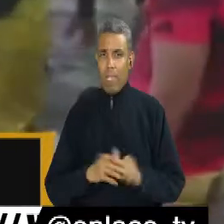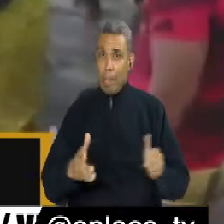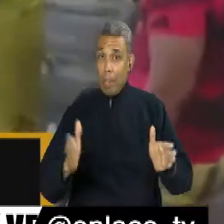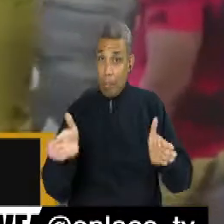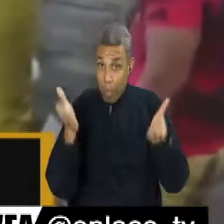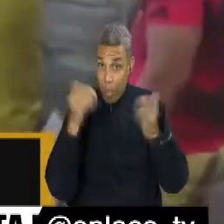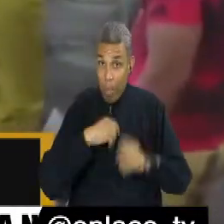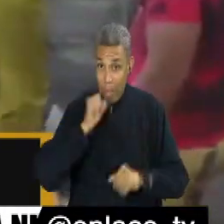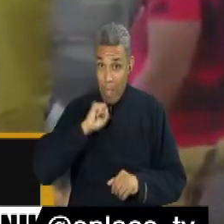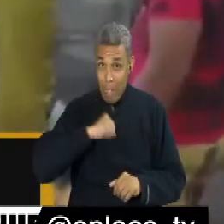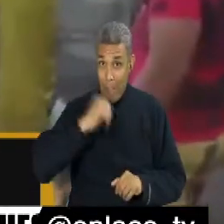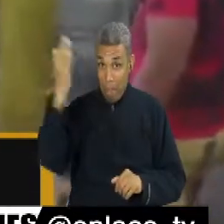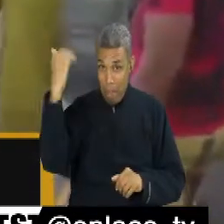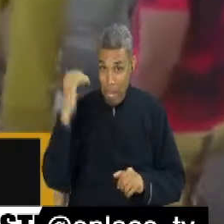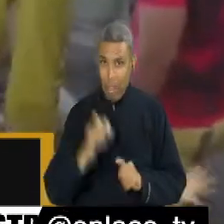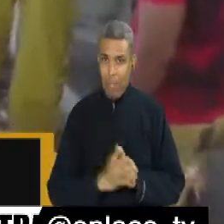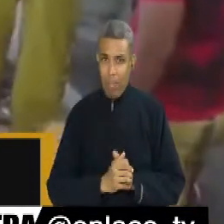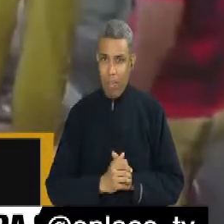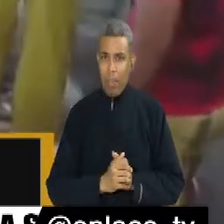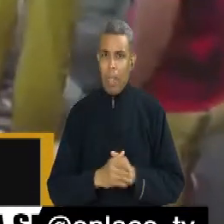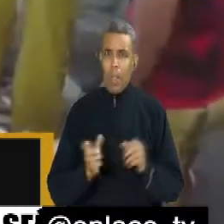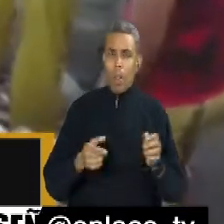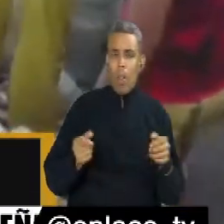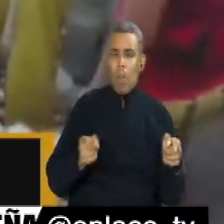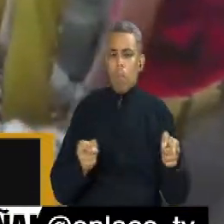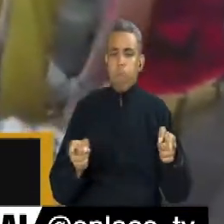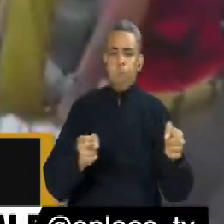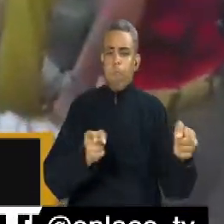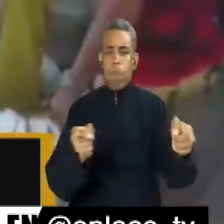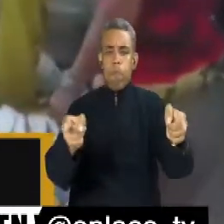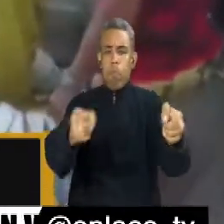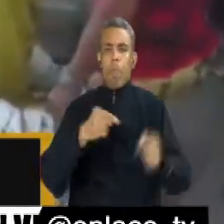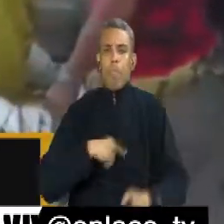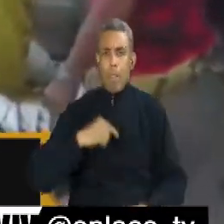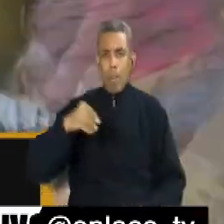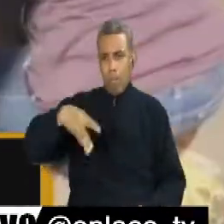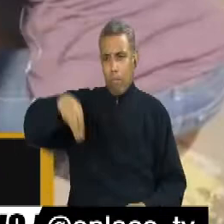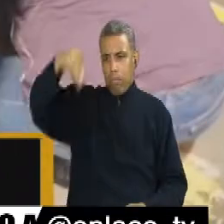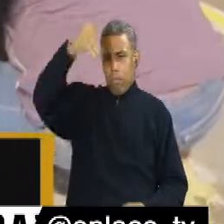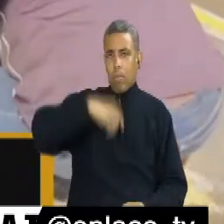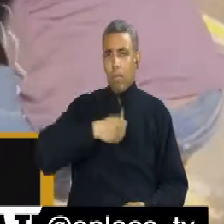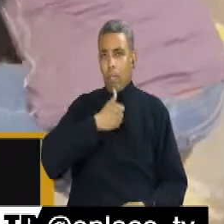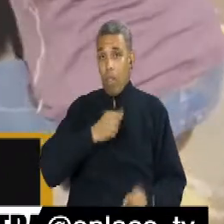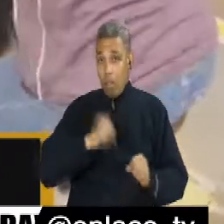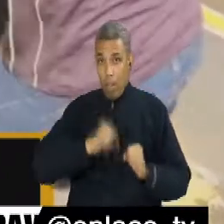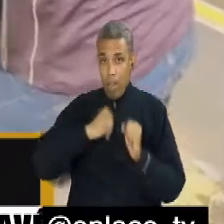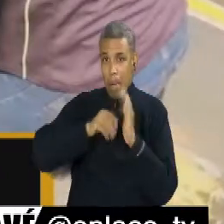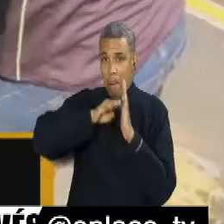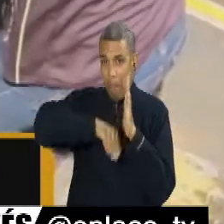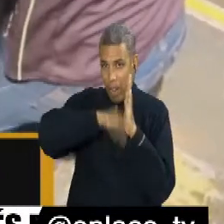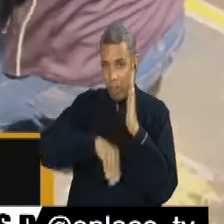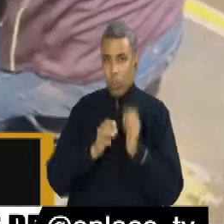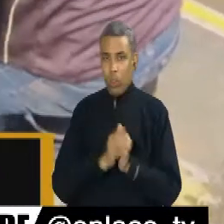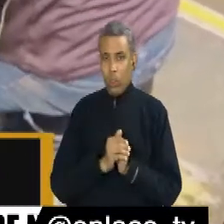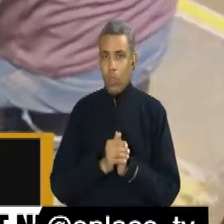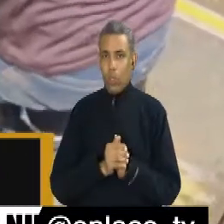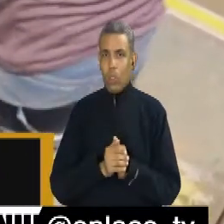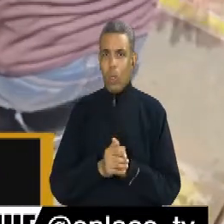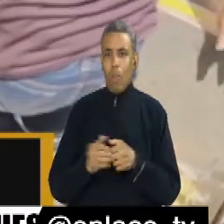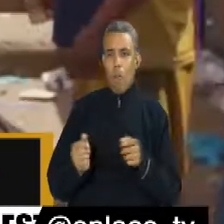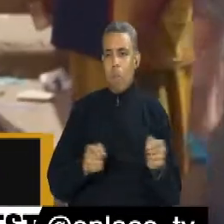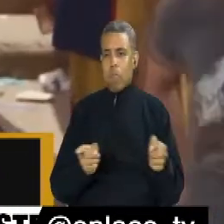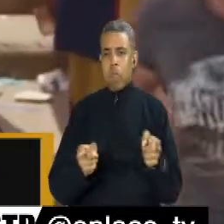Bermeja para que vengan acá al Paseo del Río y en el sector de la Rampla a comprar el bocachico cómodo y barato. A orillas del río Magdalena, en el sector del